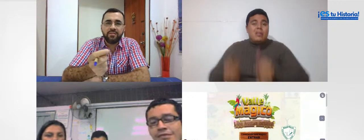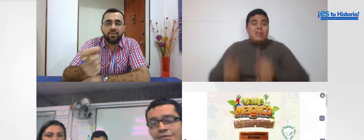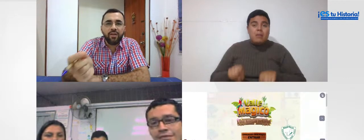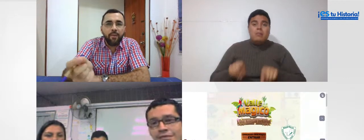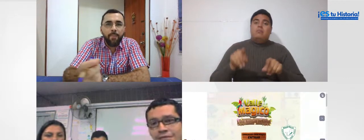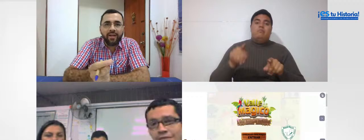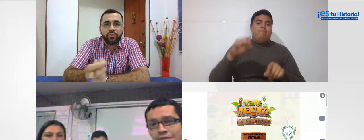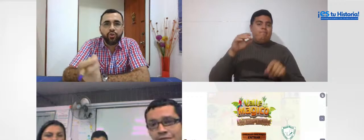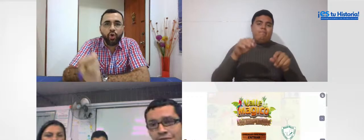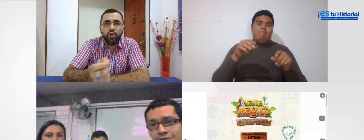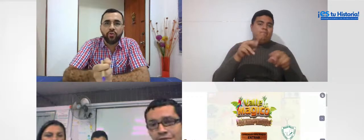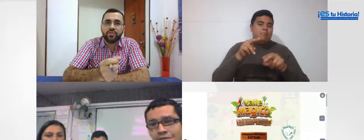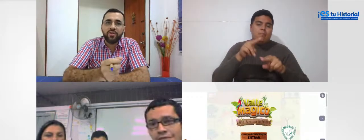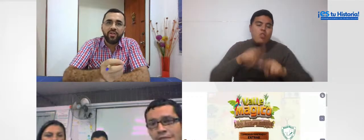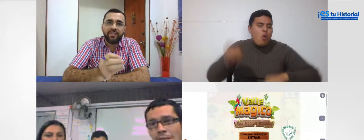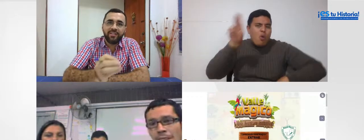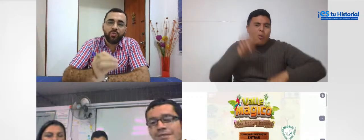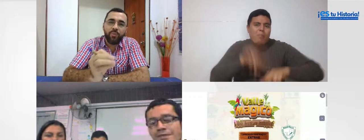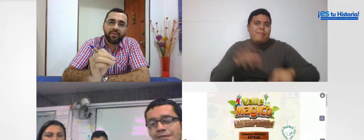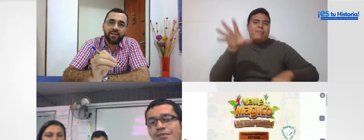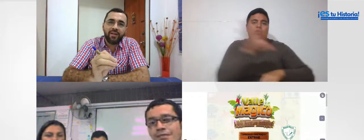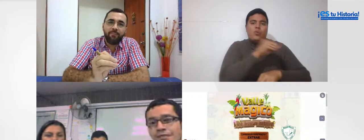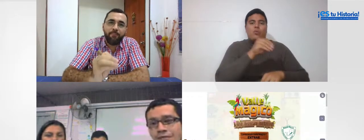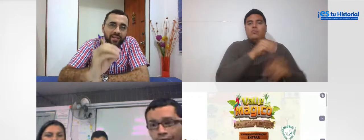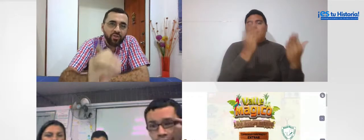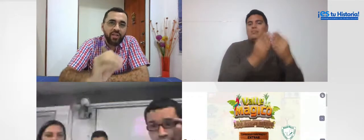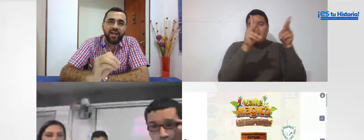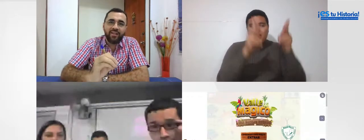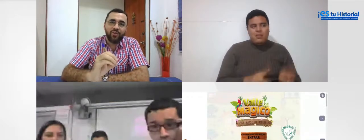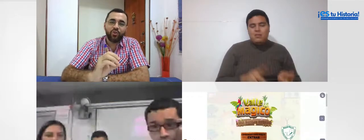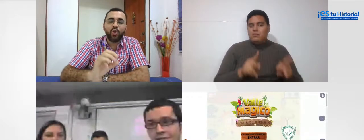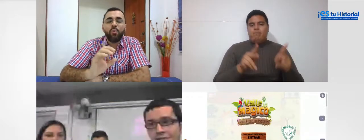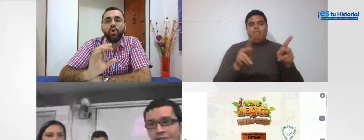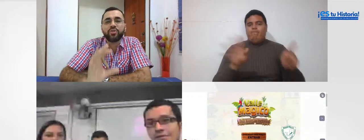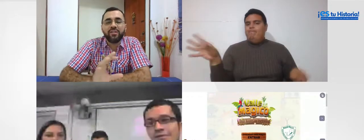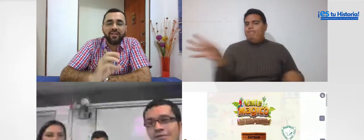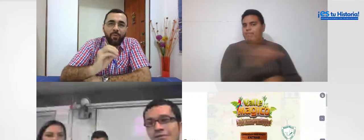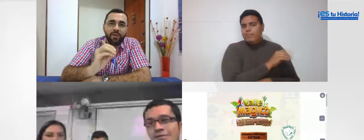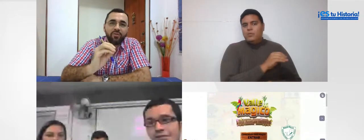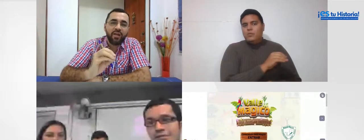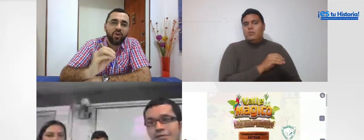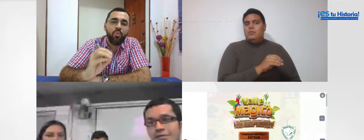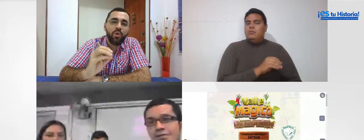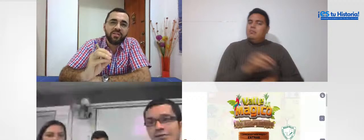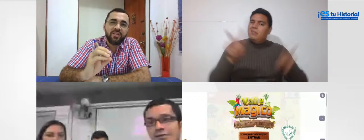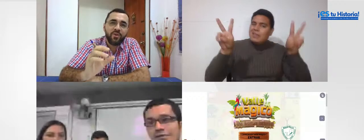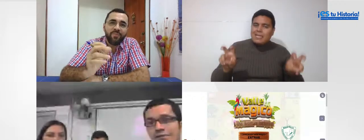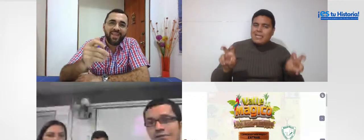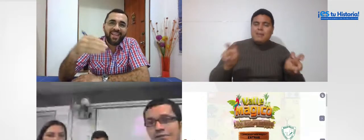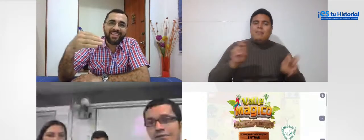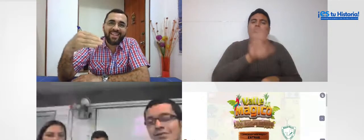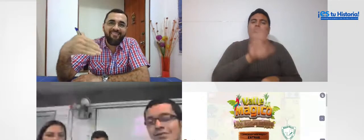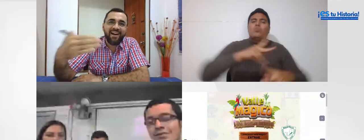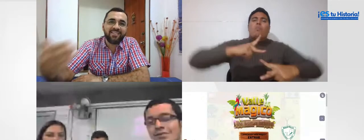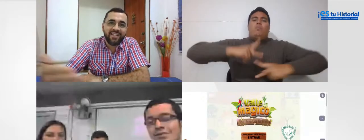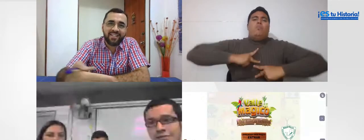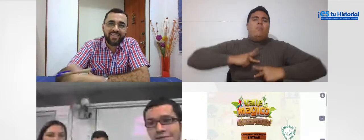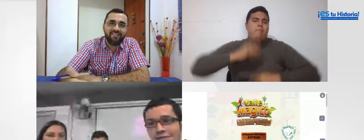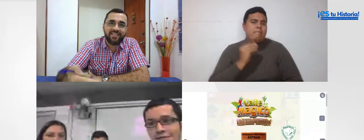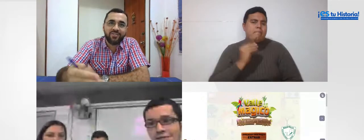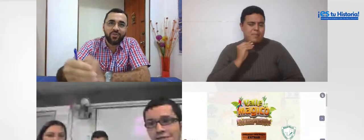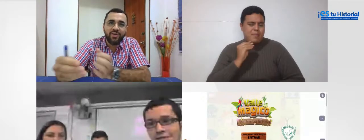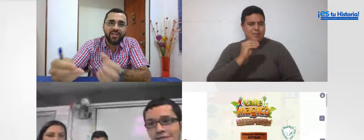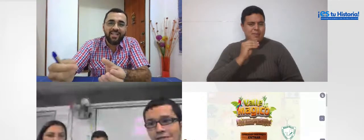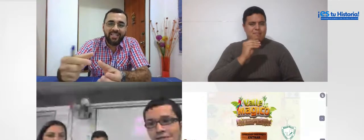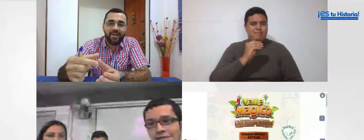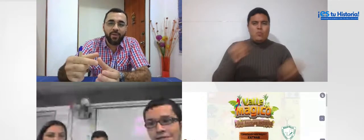excepcionales, sino también para todos, desde su parte personal, no como docente, sino personal, cómo ha sido ese avance que